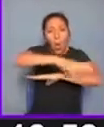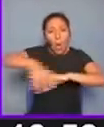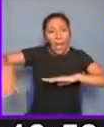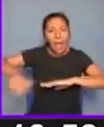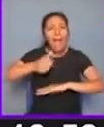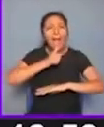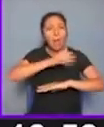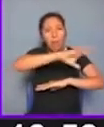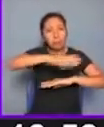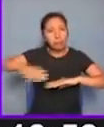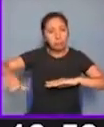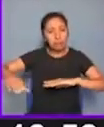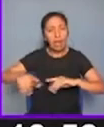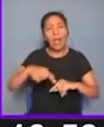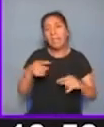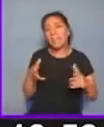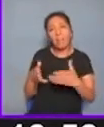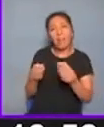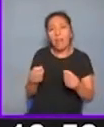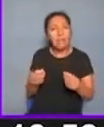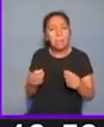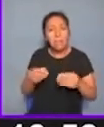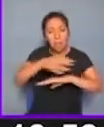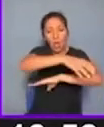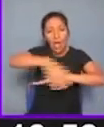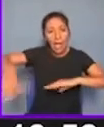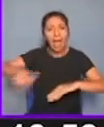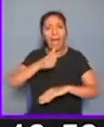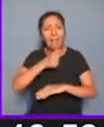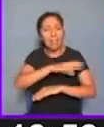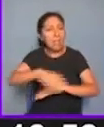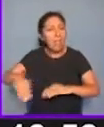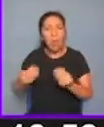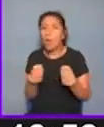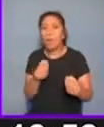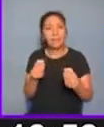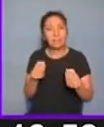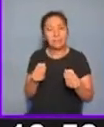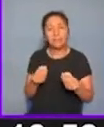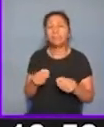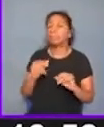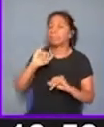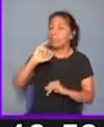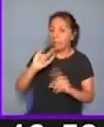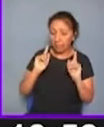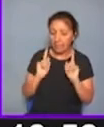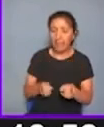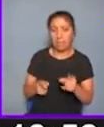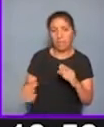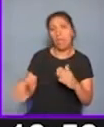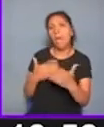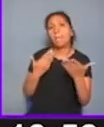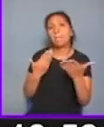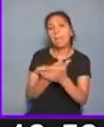termina justamente en el canal Alvarado qué pasa con eso eh Sí eso también este hemos recepcionado pedido de los vecinos que viven en